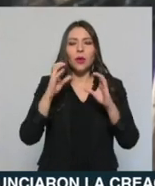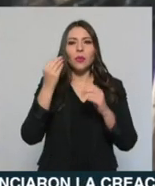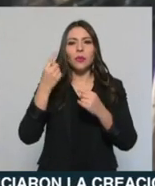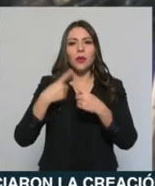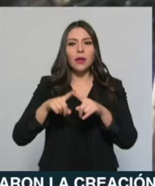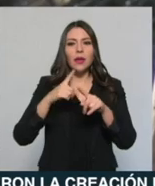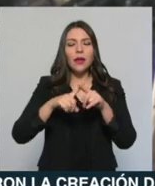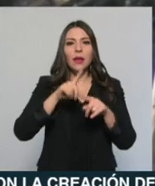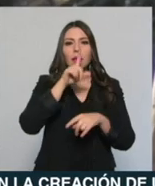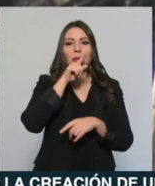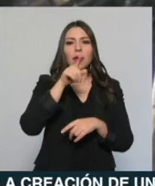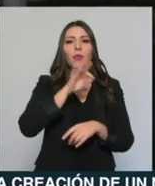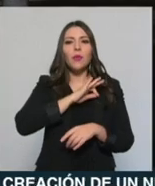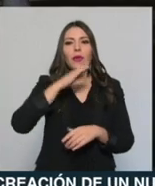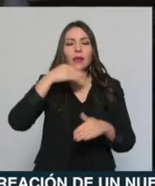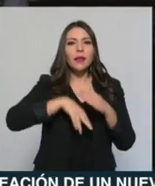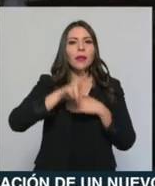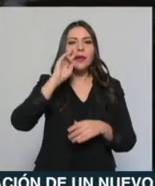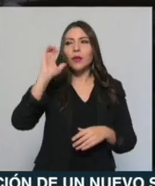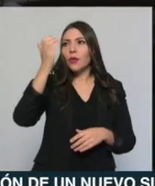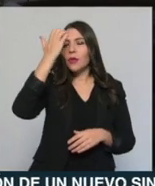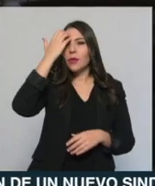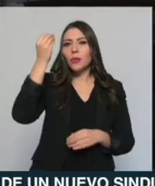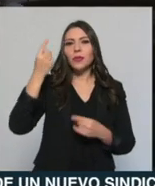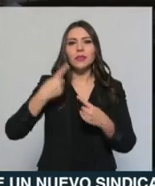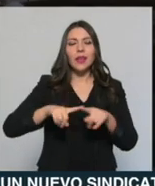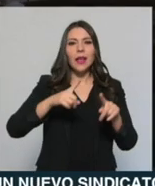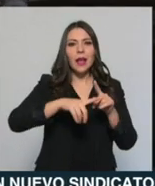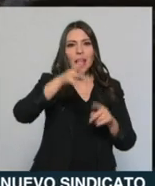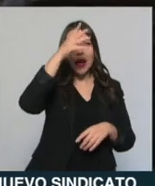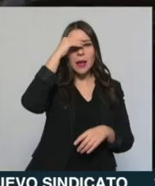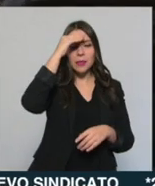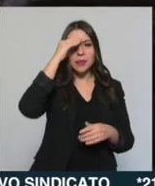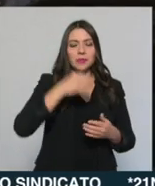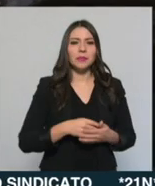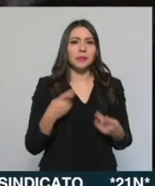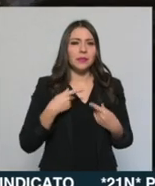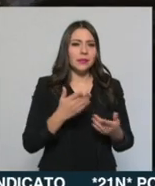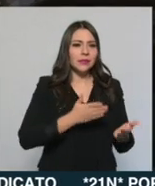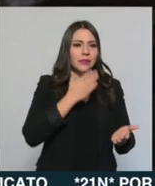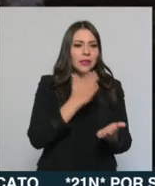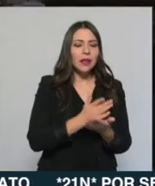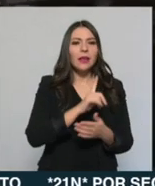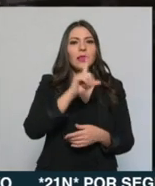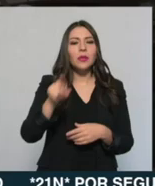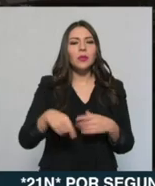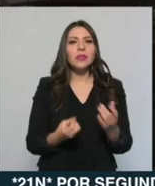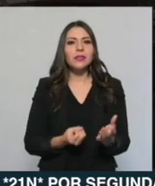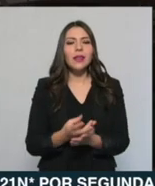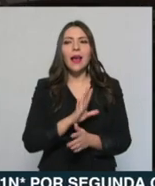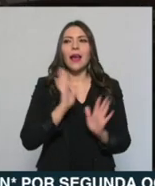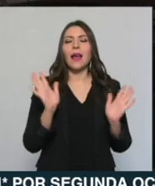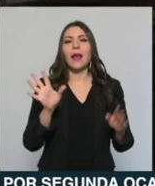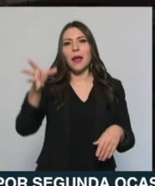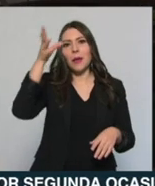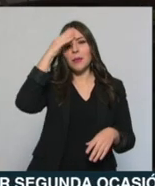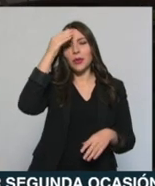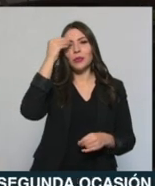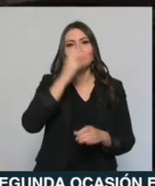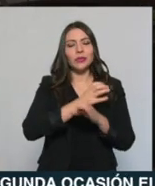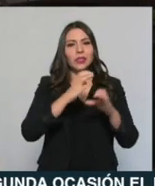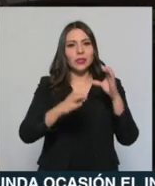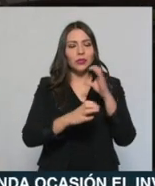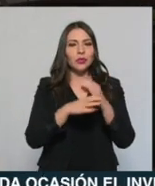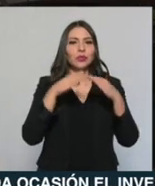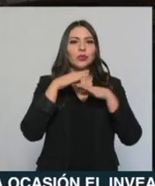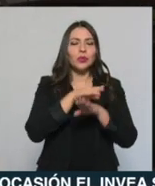genera aprendizajes. Se van con mucho conocimiento sobre las aves que nosotros tenemos aquí y el cuidado del medio ambiente,